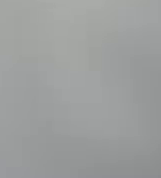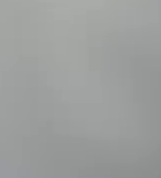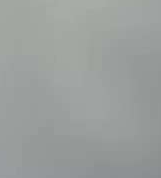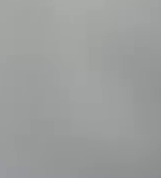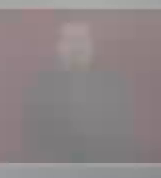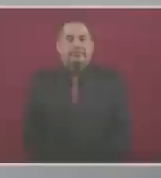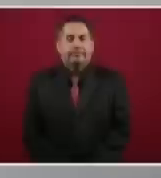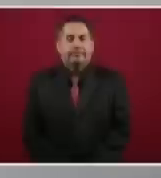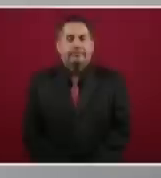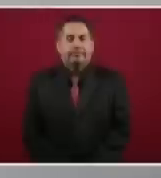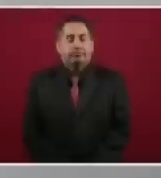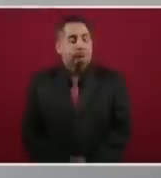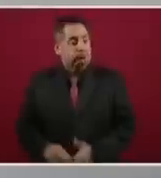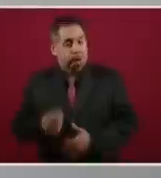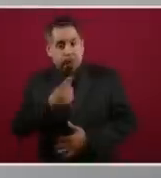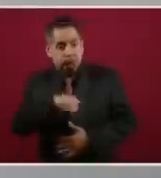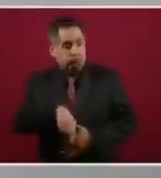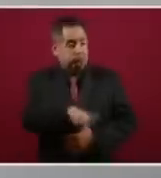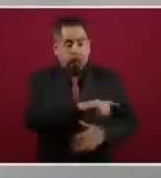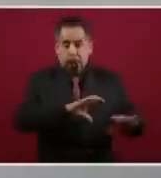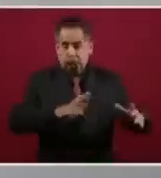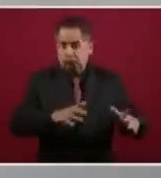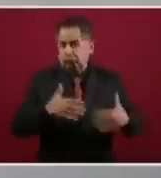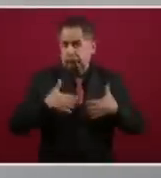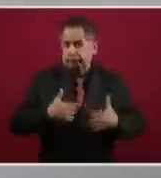los mismos empresarios y todos.